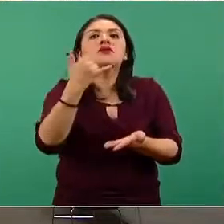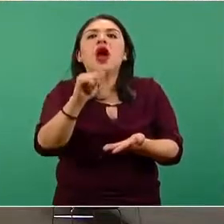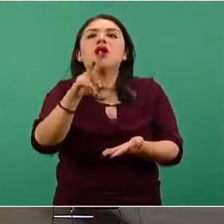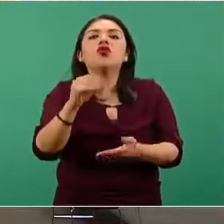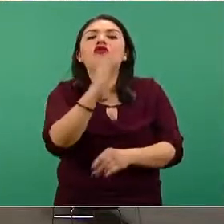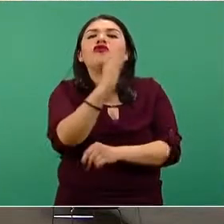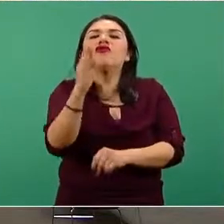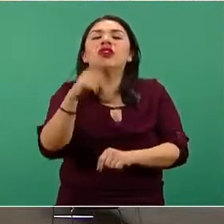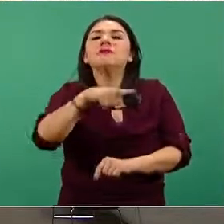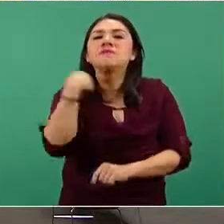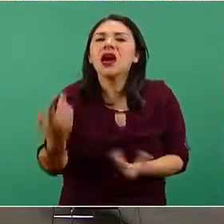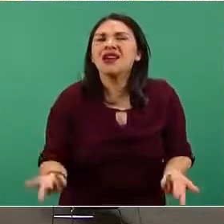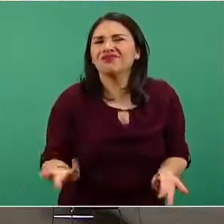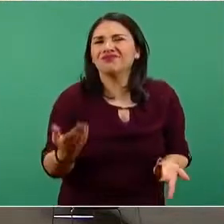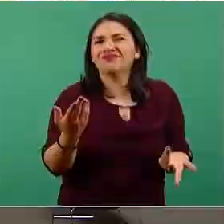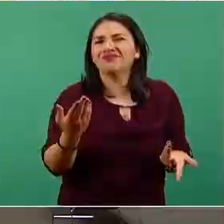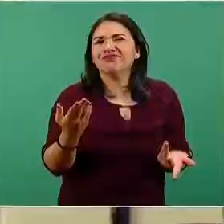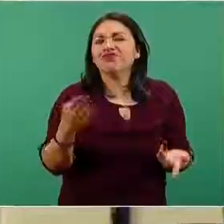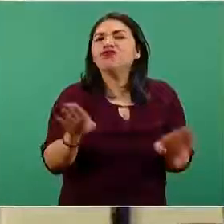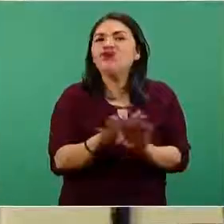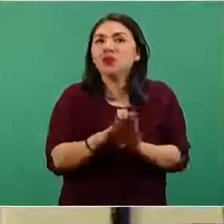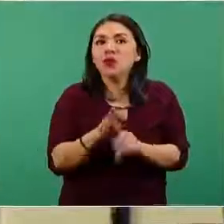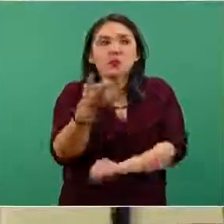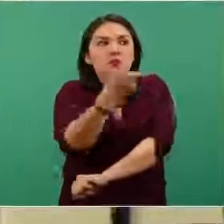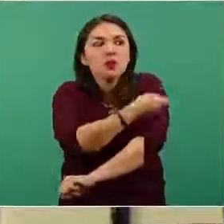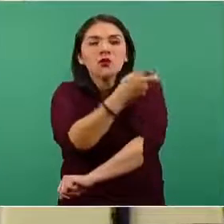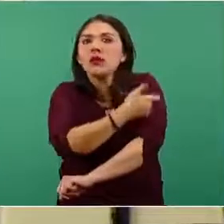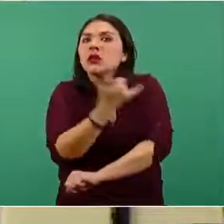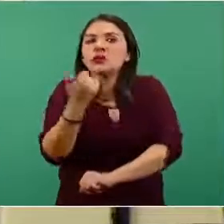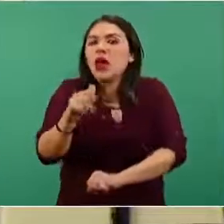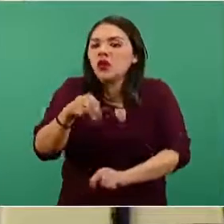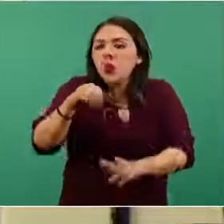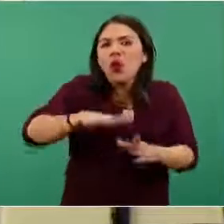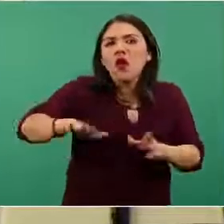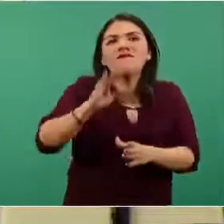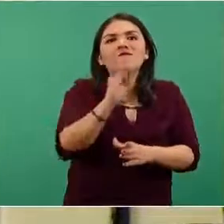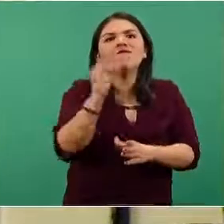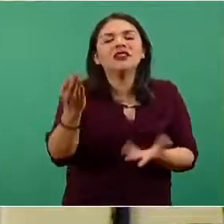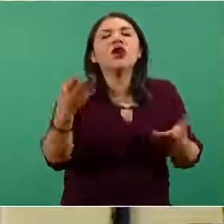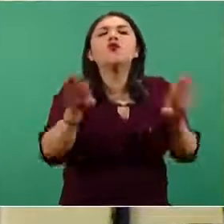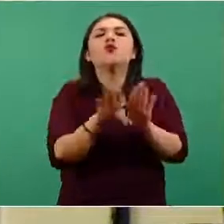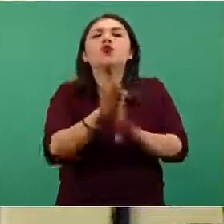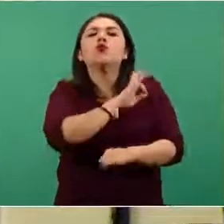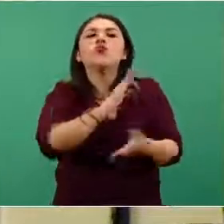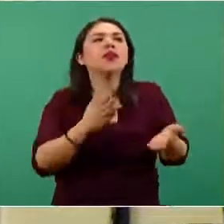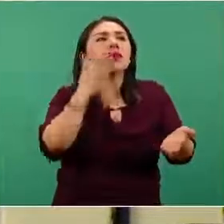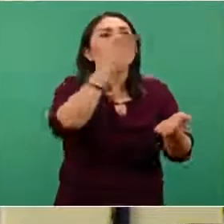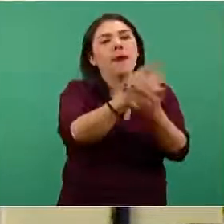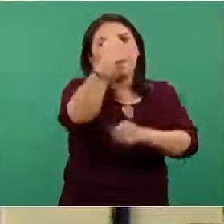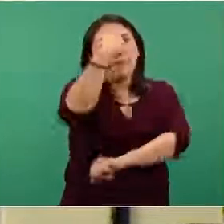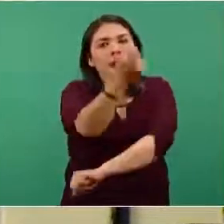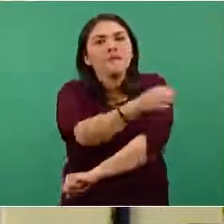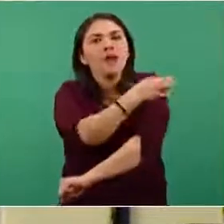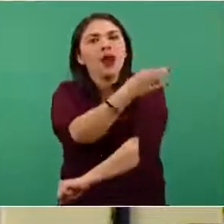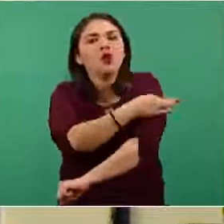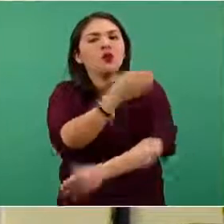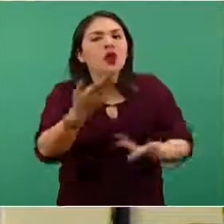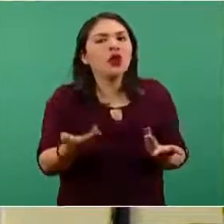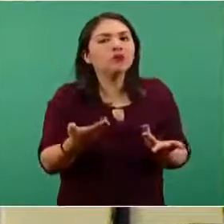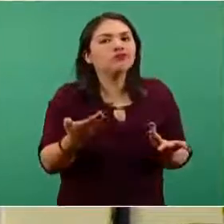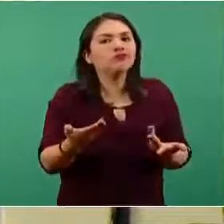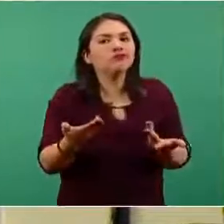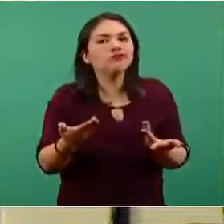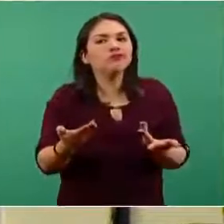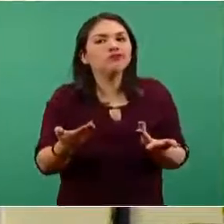están siendo vacunados? Ya no estaría quizá aplicándose en su territorio? ¿Cómo le podrían hacer aquí las personas que pudieran salir